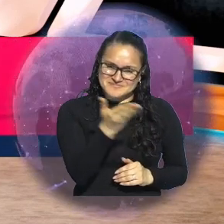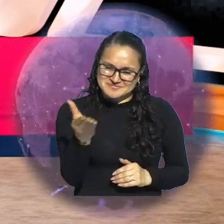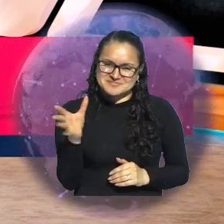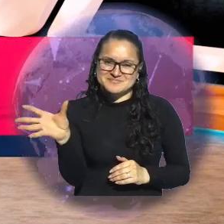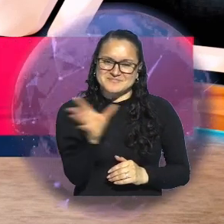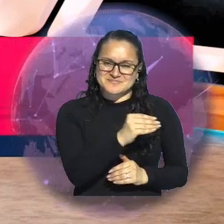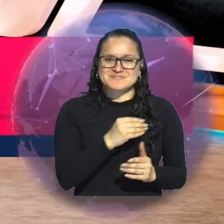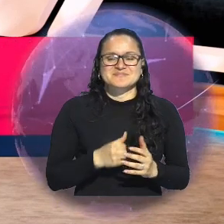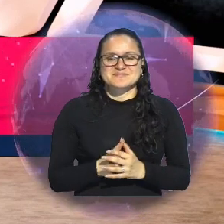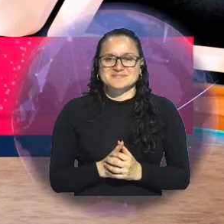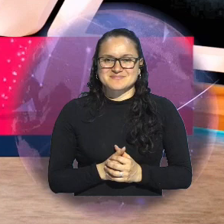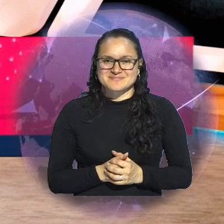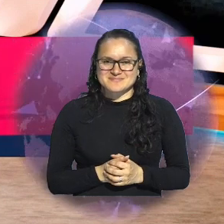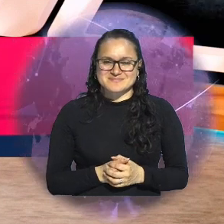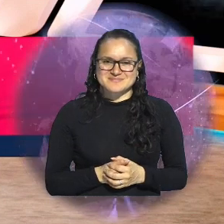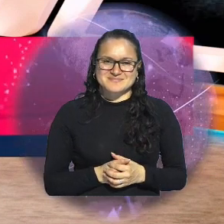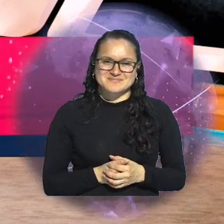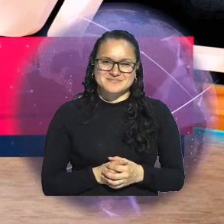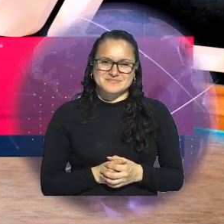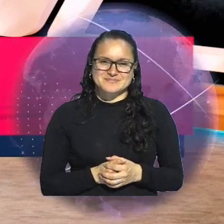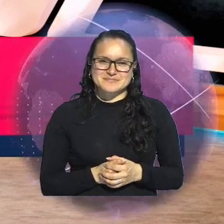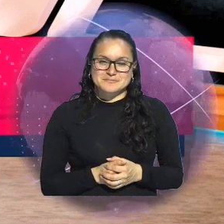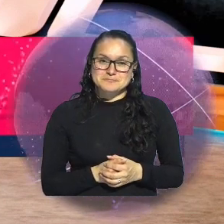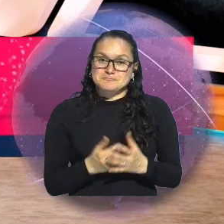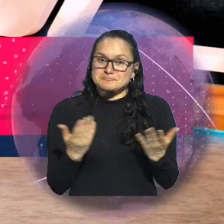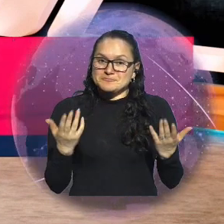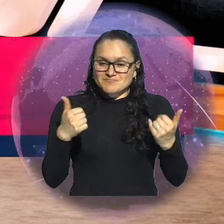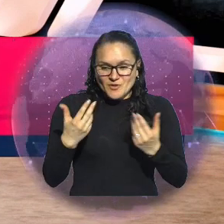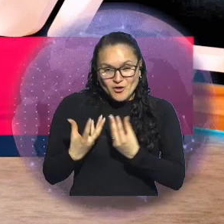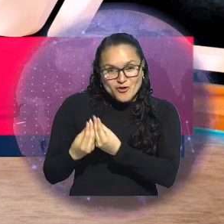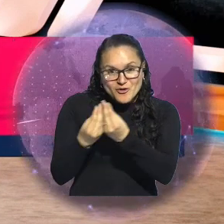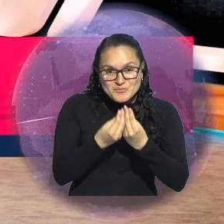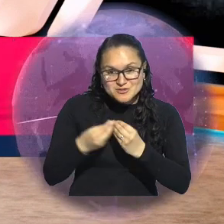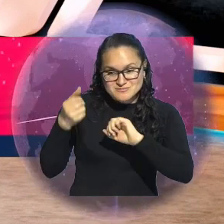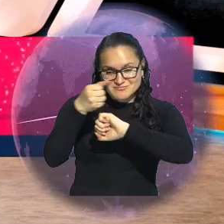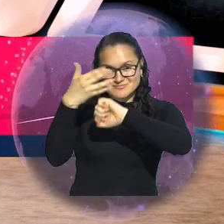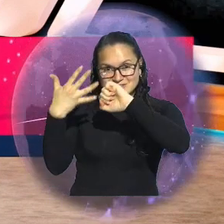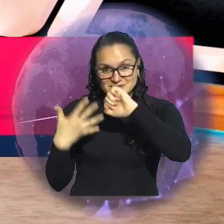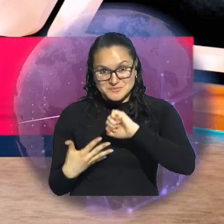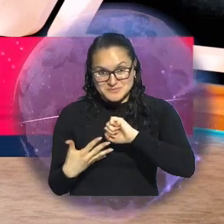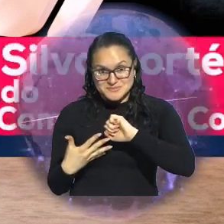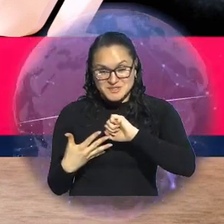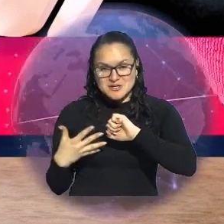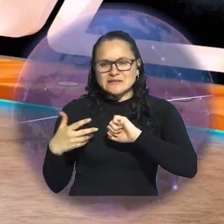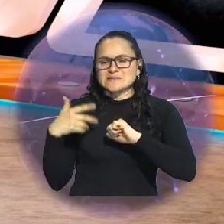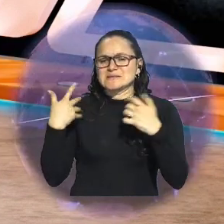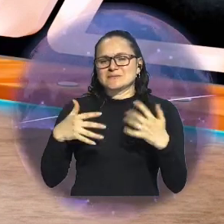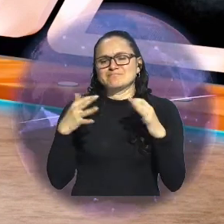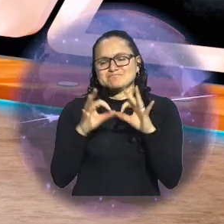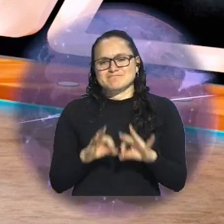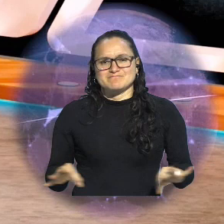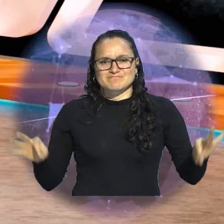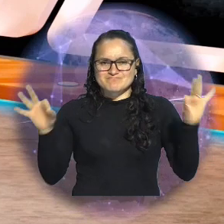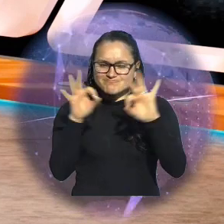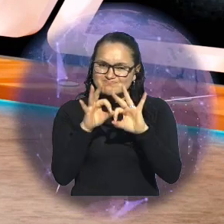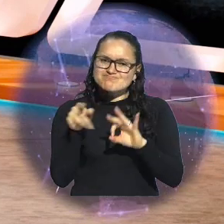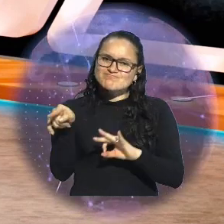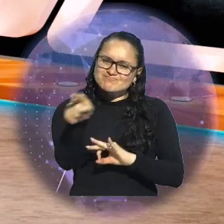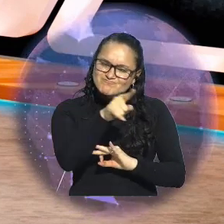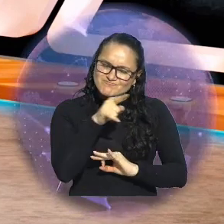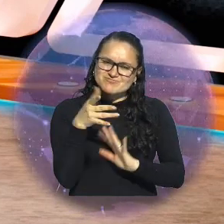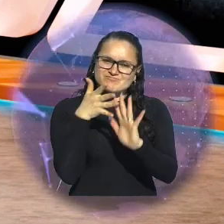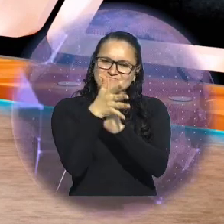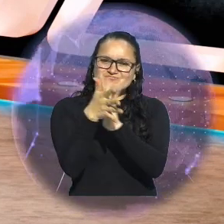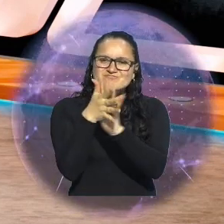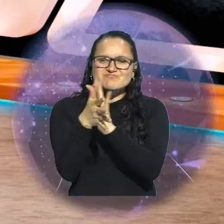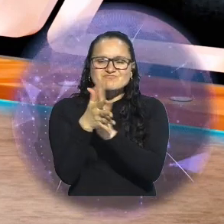conectan formas para la comisión de regulación de comunicaciones es muy importante encontrarle a los colombianos los resultados de